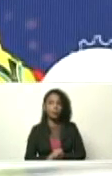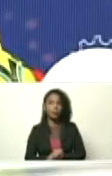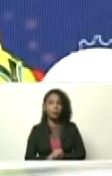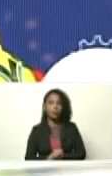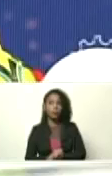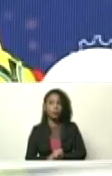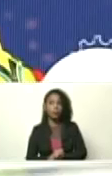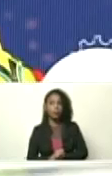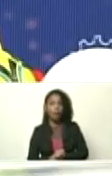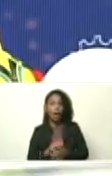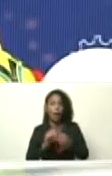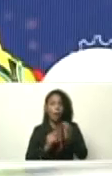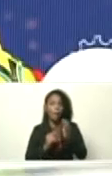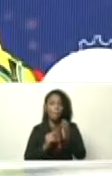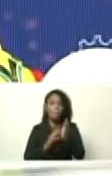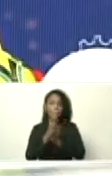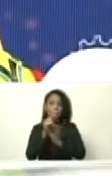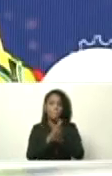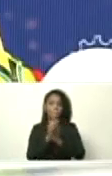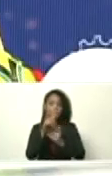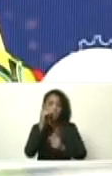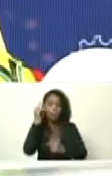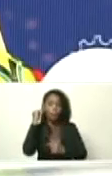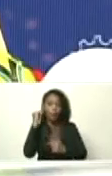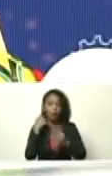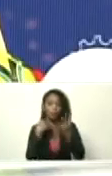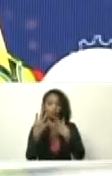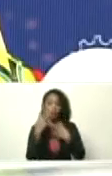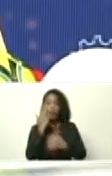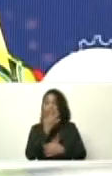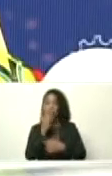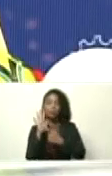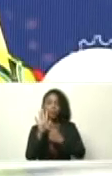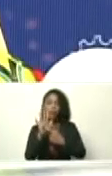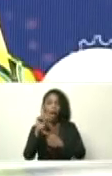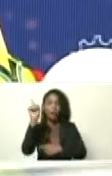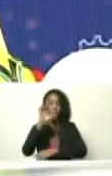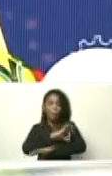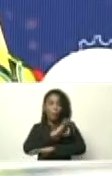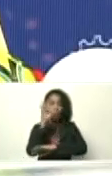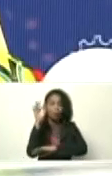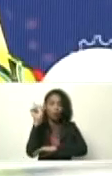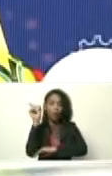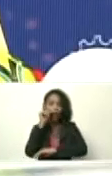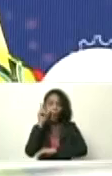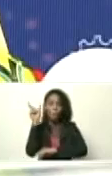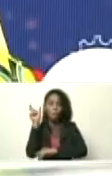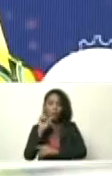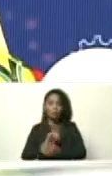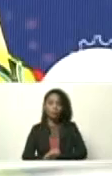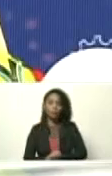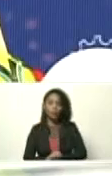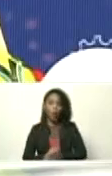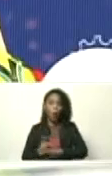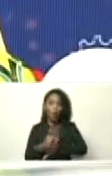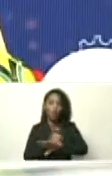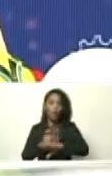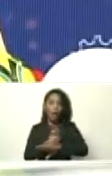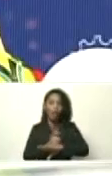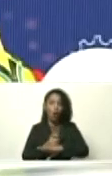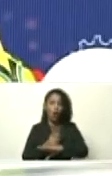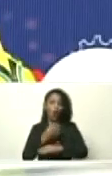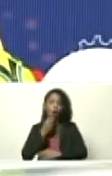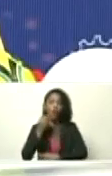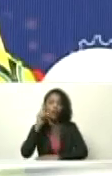emprendedoras. La feria Vitrina Venezuela que se está dando en Barquisimeto. Allá está Adolfo Pereira, gobernador joven